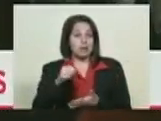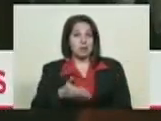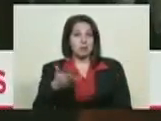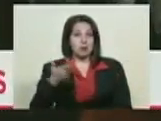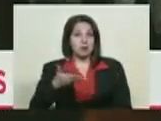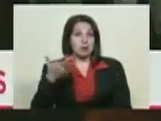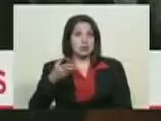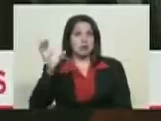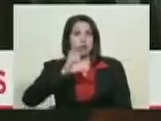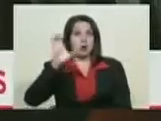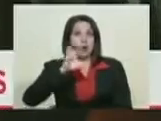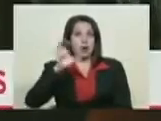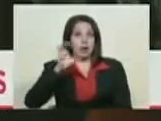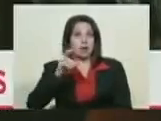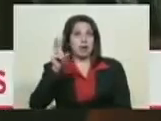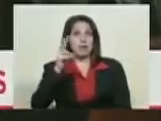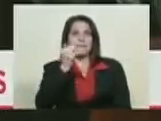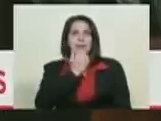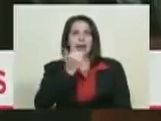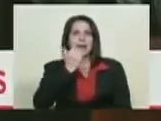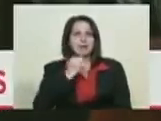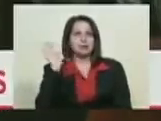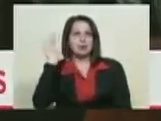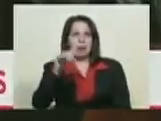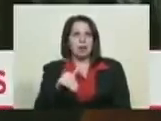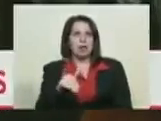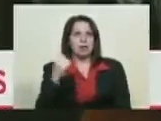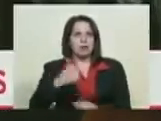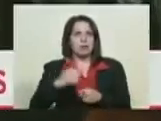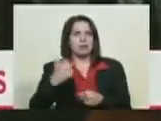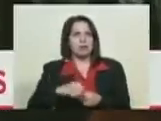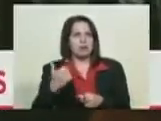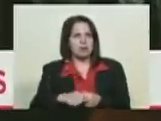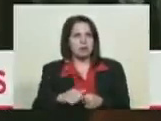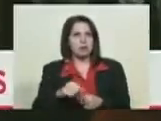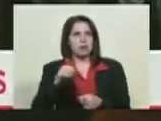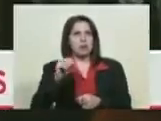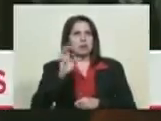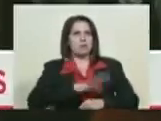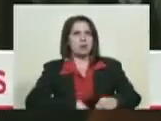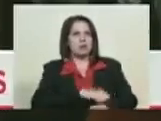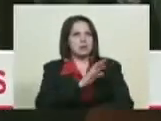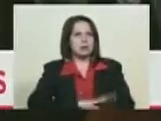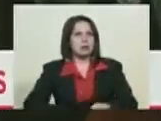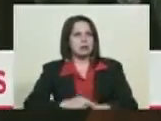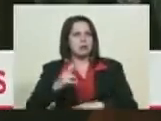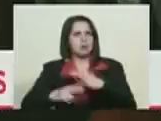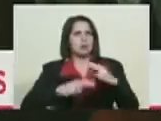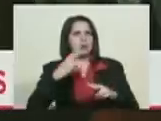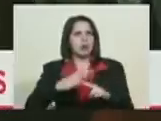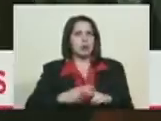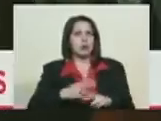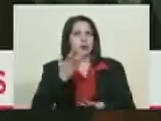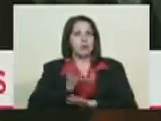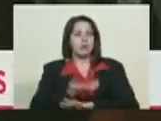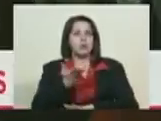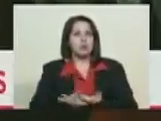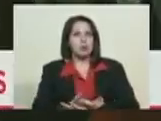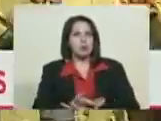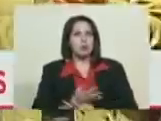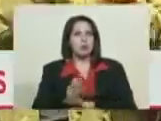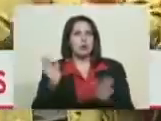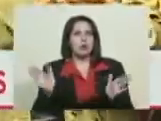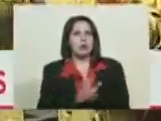como Caracas, Valencia, Maracaibo, Maracay, Barcelona, Puerto La Cruz, Maturín, Puerto